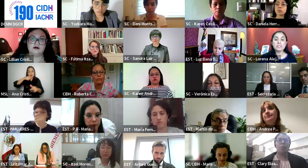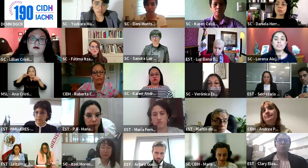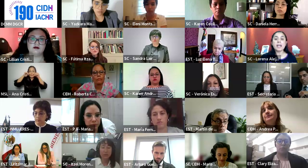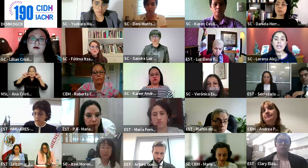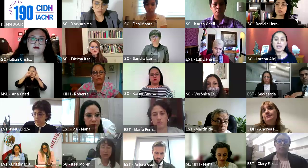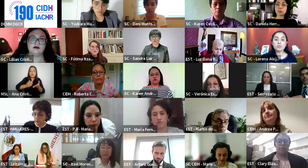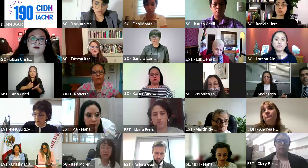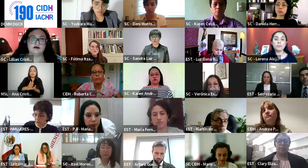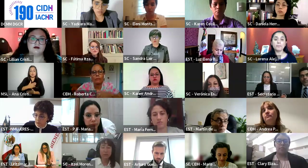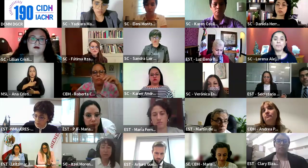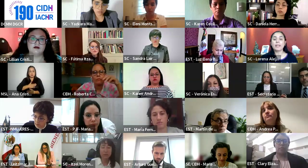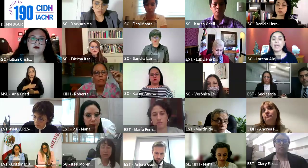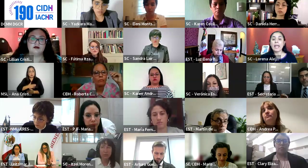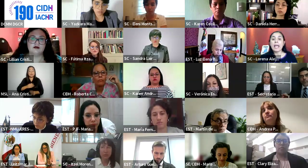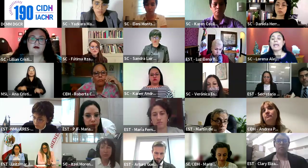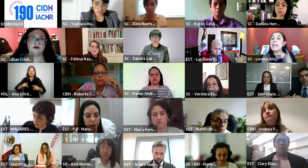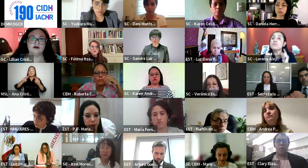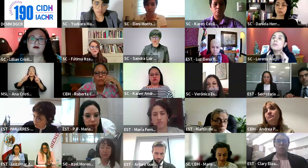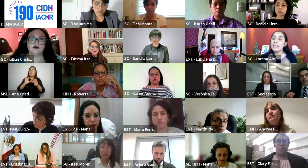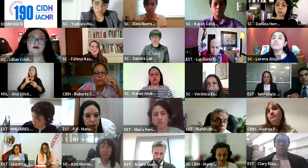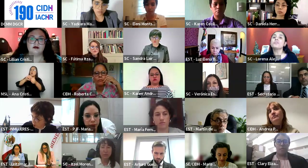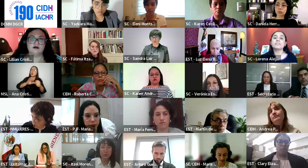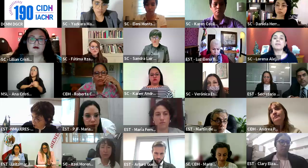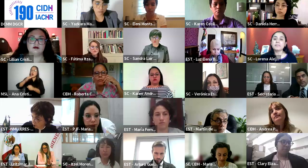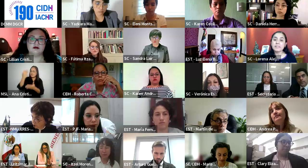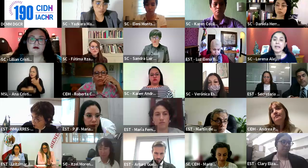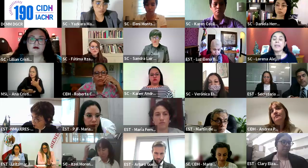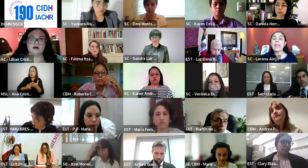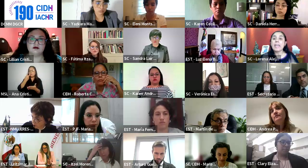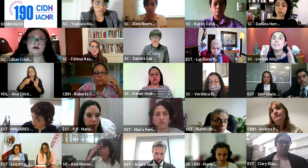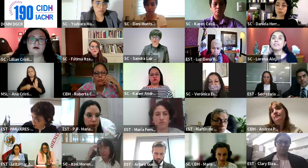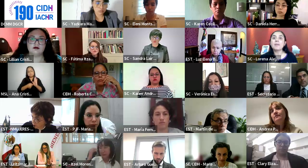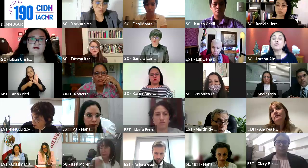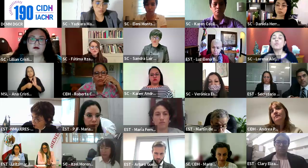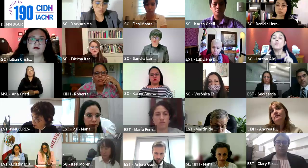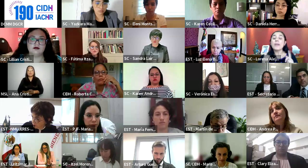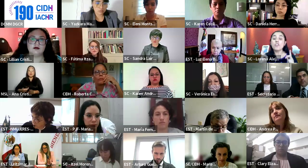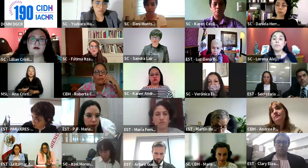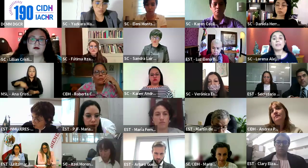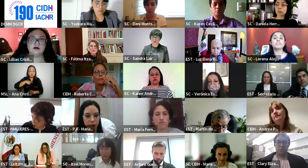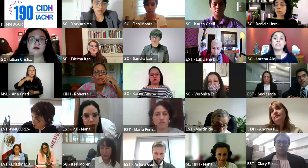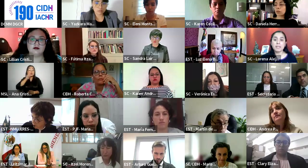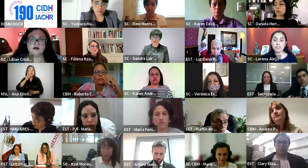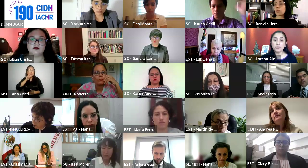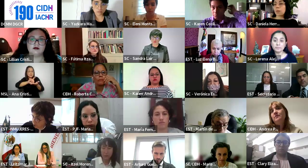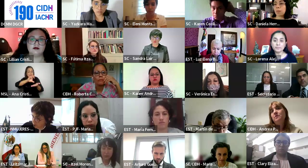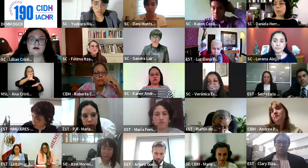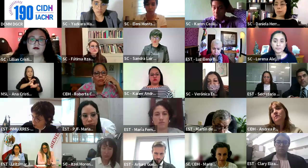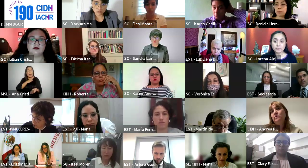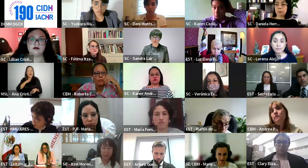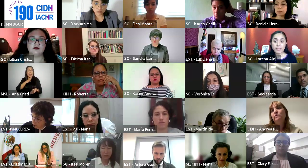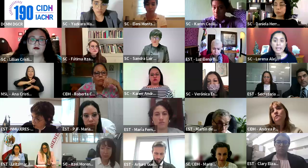a la justicia e inclusión. Las mujeres con discapacidad enfrentamos una doble